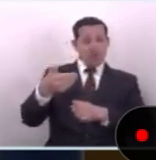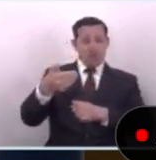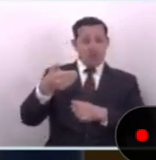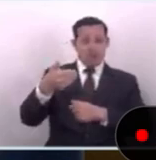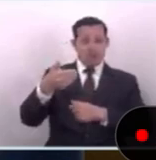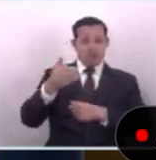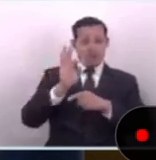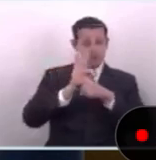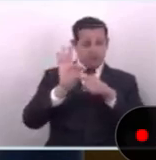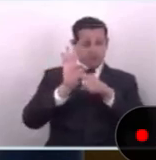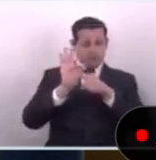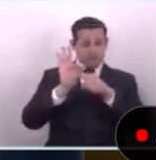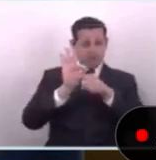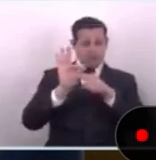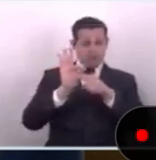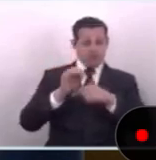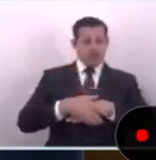su